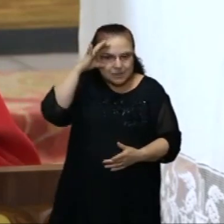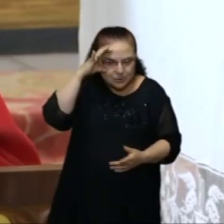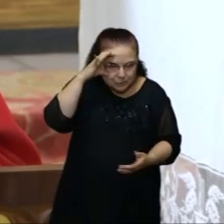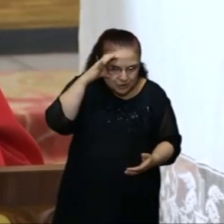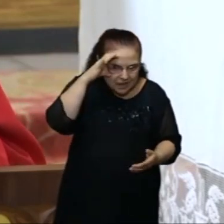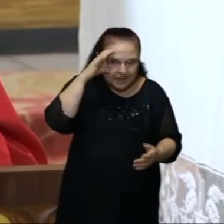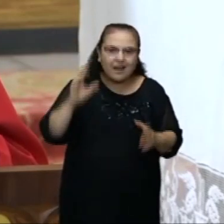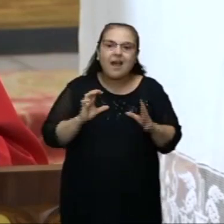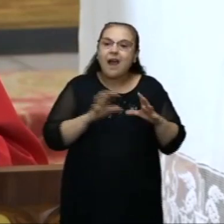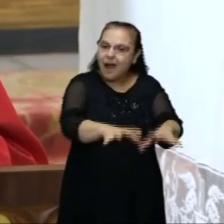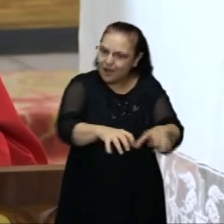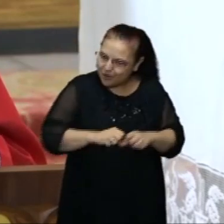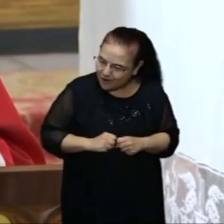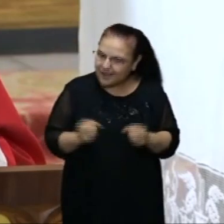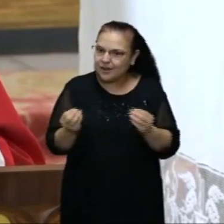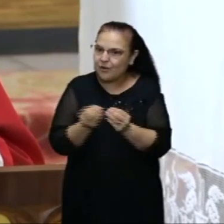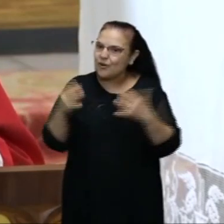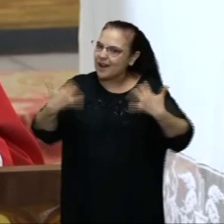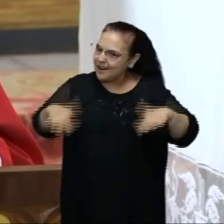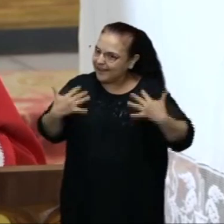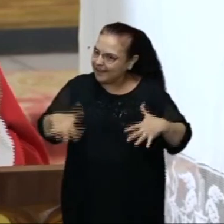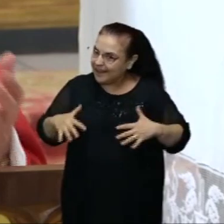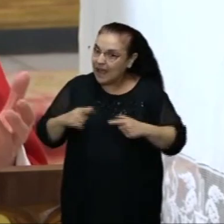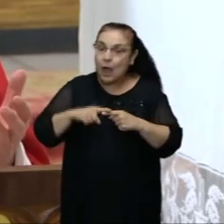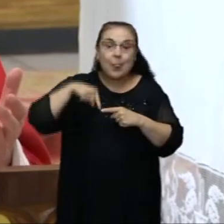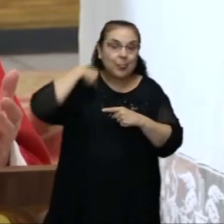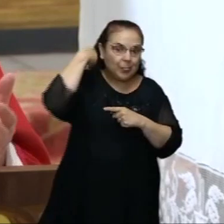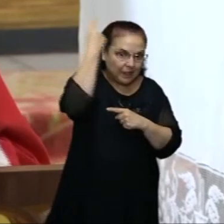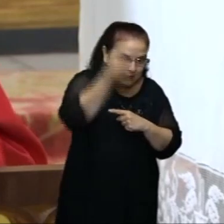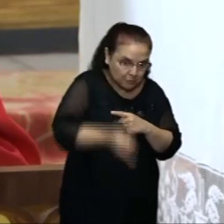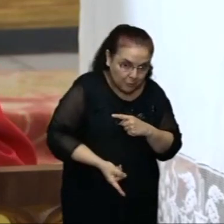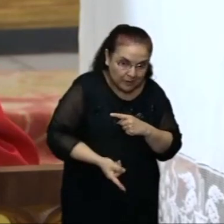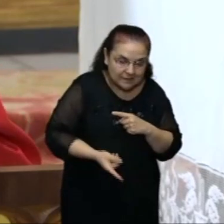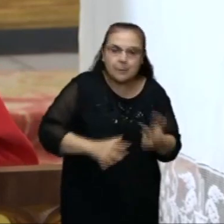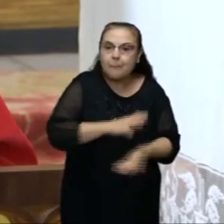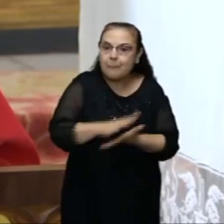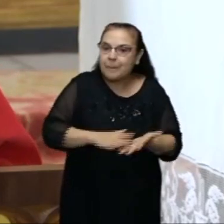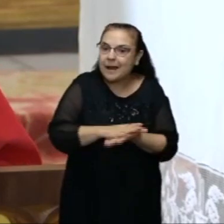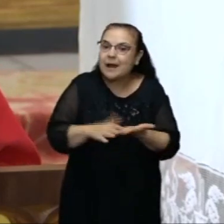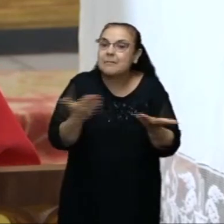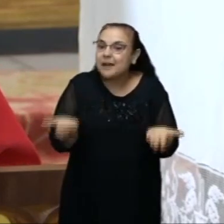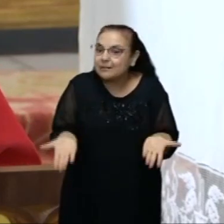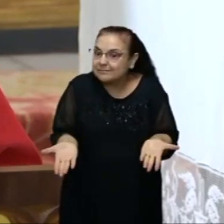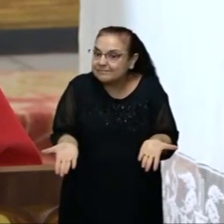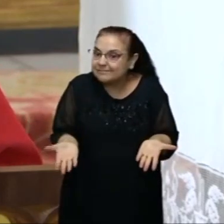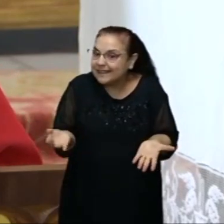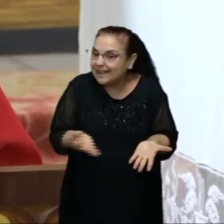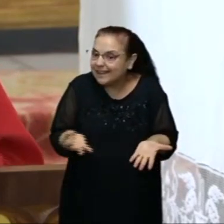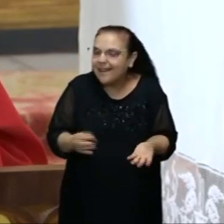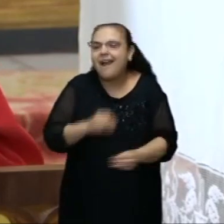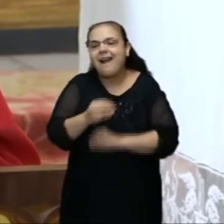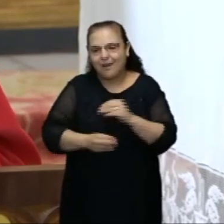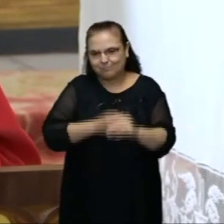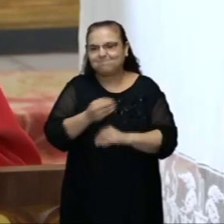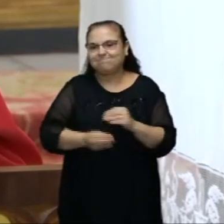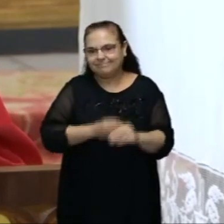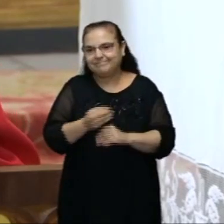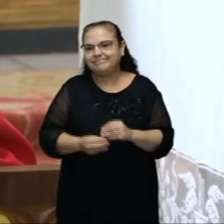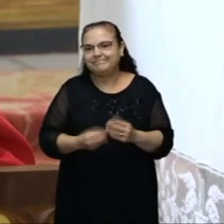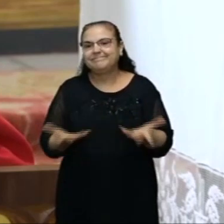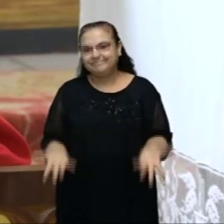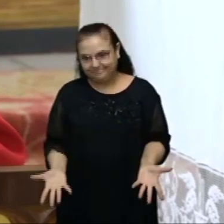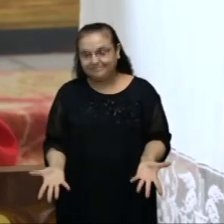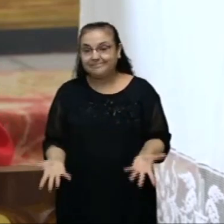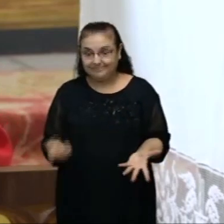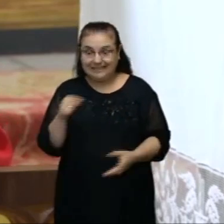alegría y después esa palabra llevarla a la práctica. A eso es a lo que nos